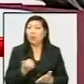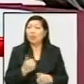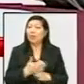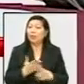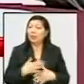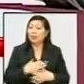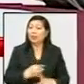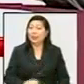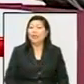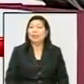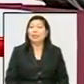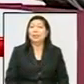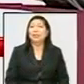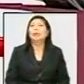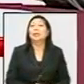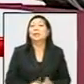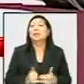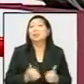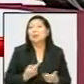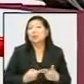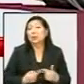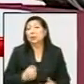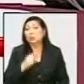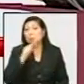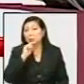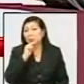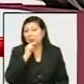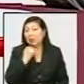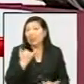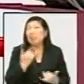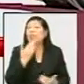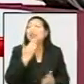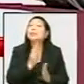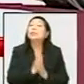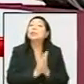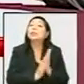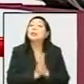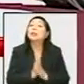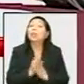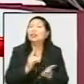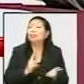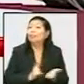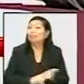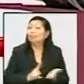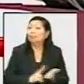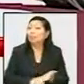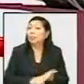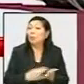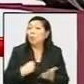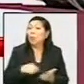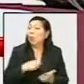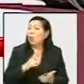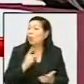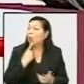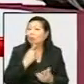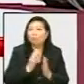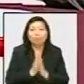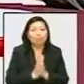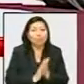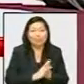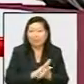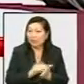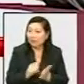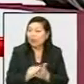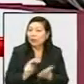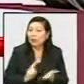de intereses, que bien dice la señora Patricia, ¿a quién beneficia? Porque a los asegurados, a nuestros pacientes no nos ha beneficiado,